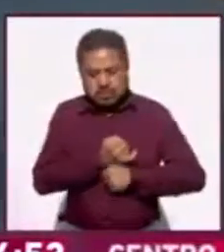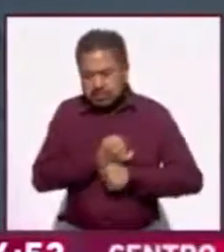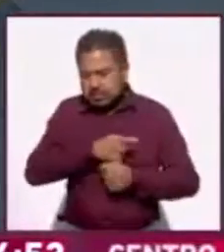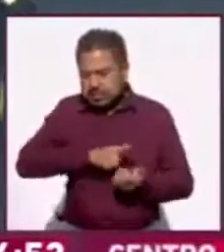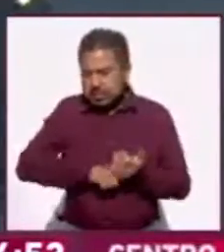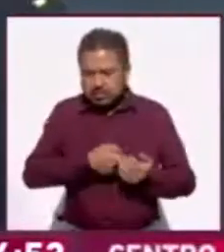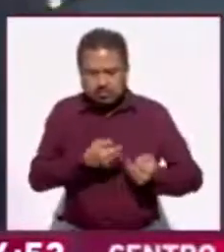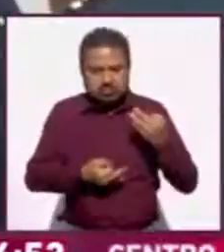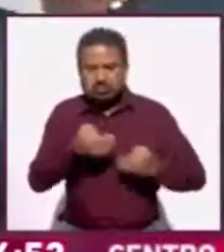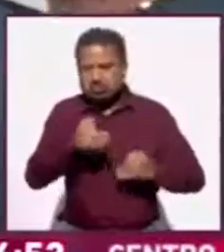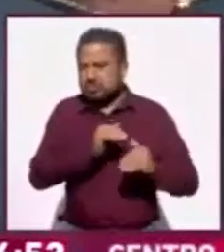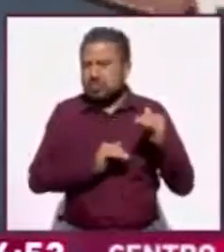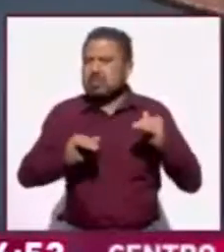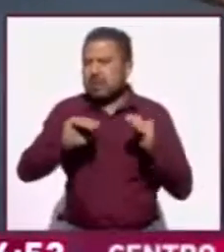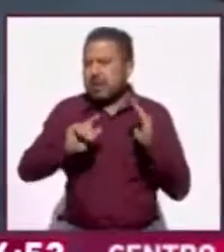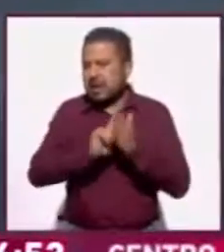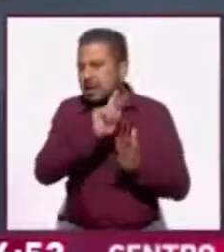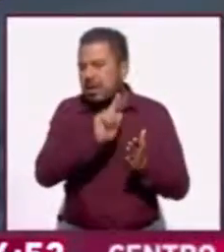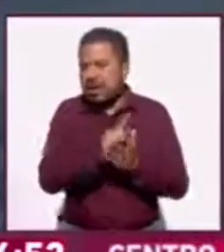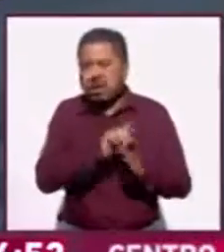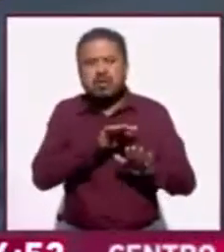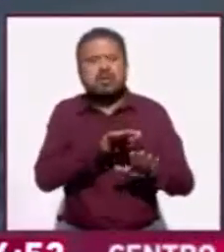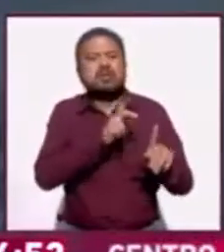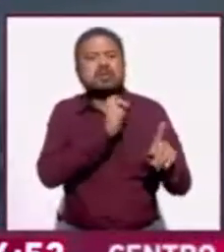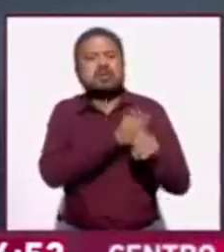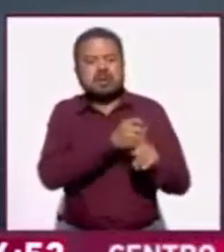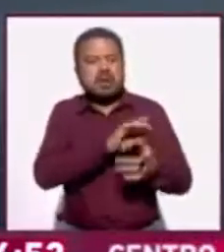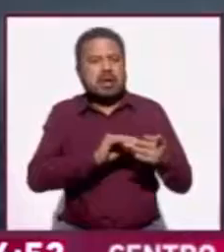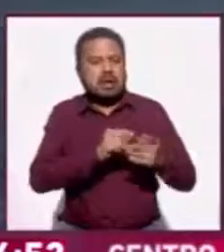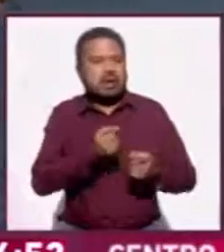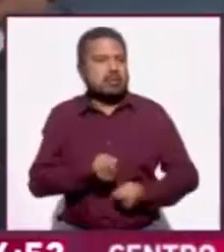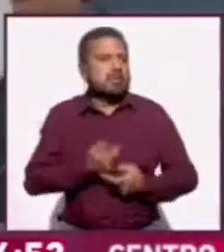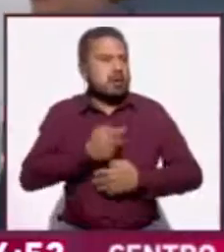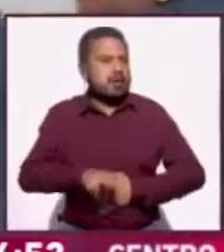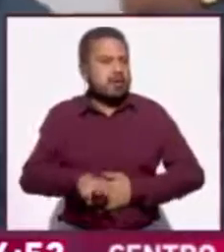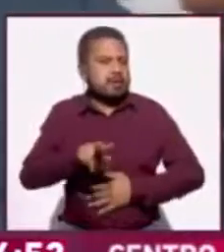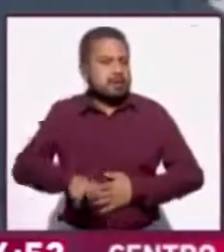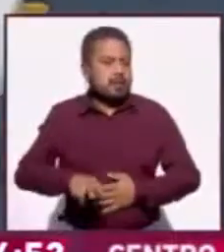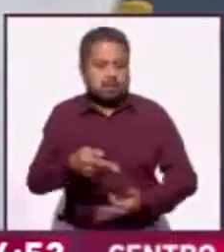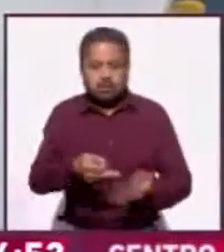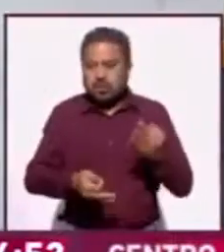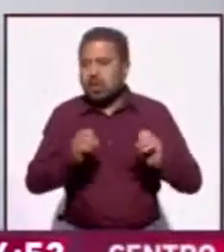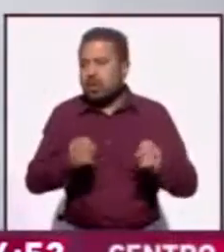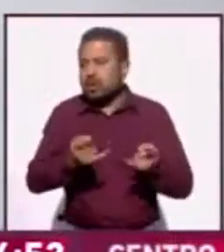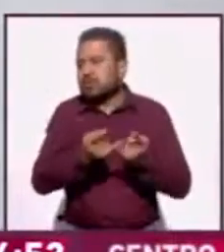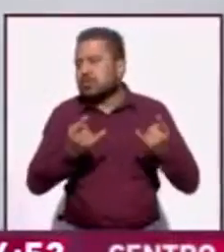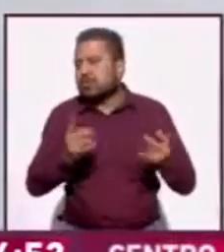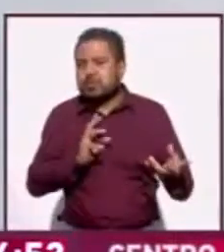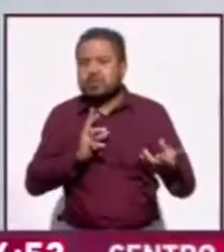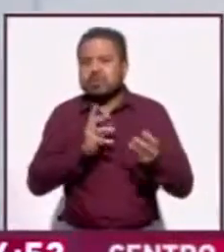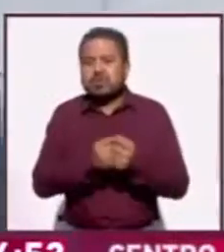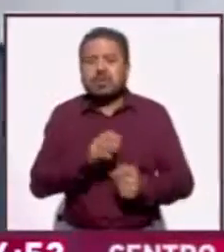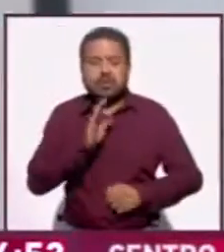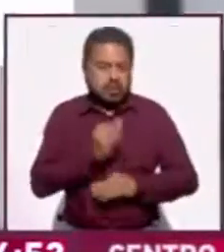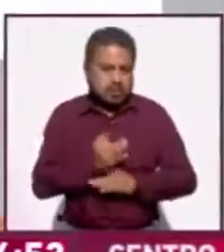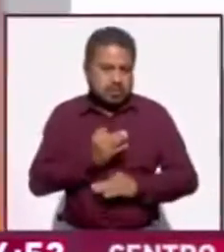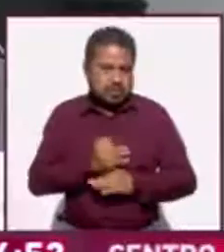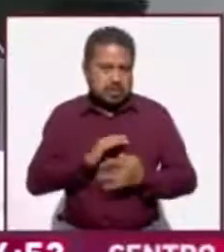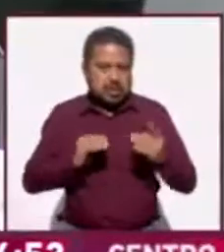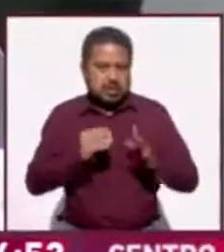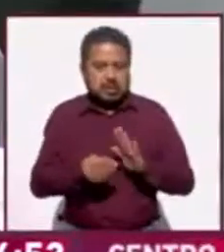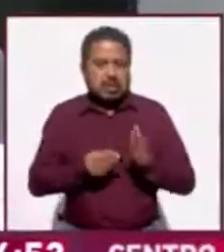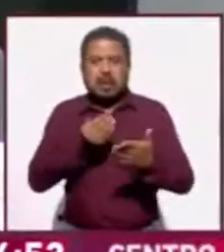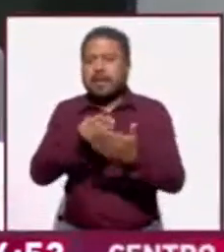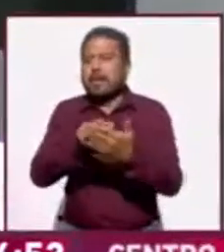investigación legal, ¿no? Sobre lo que se ha llamado la verdad jurídica o la verdad histórica. Y te pongo este caso